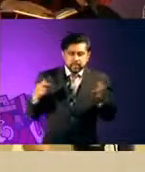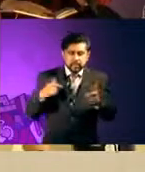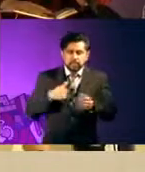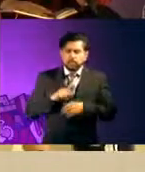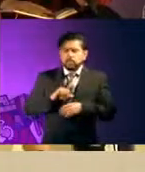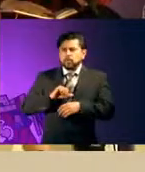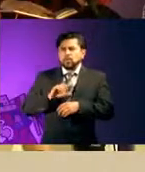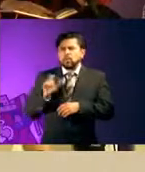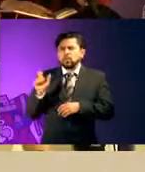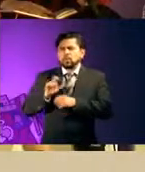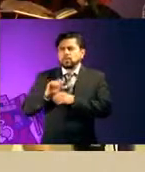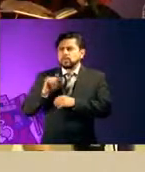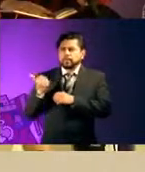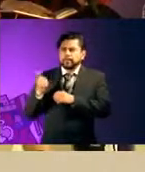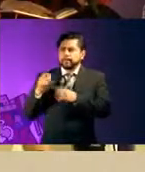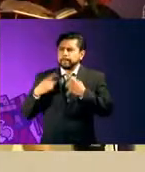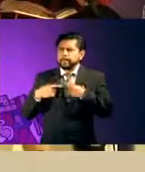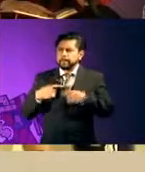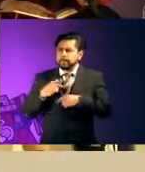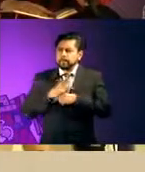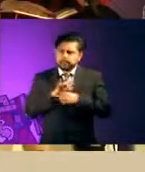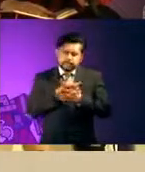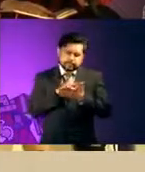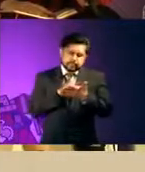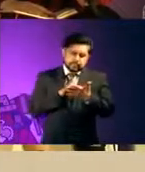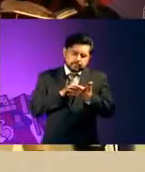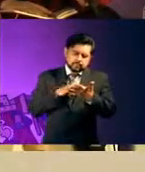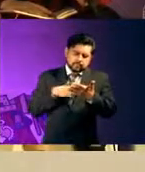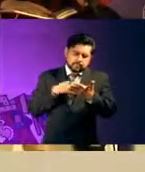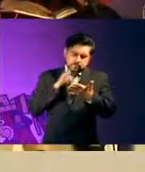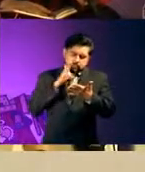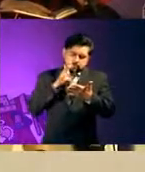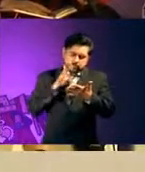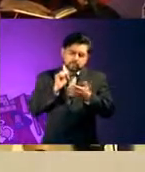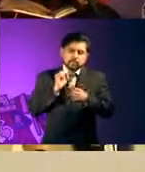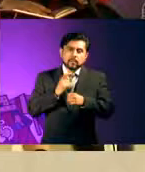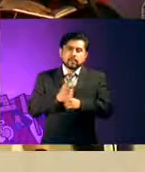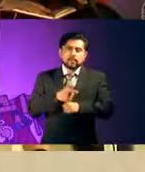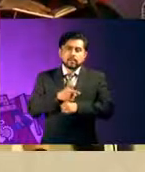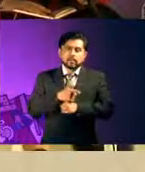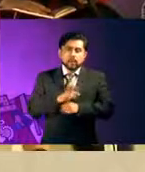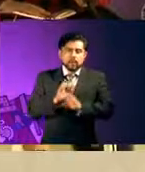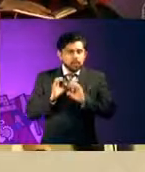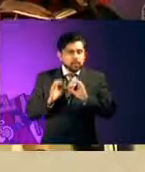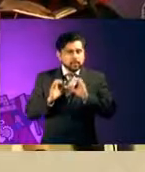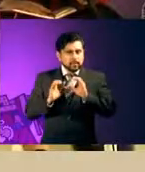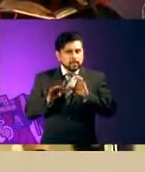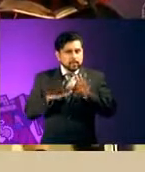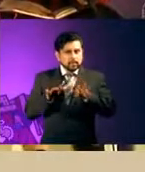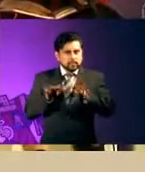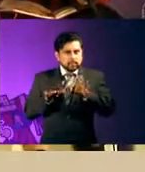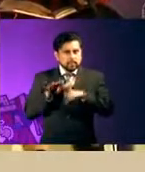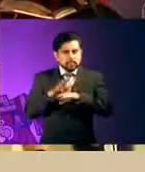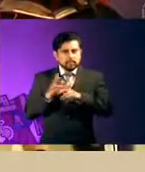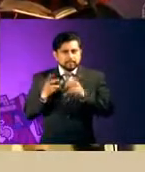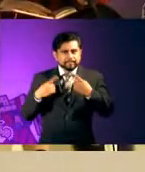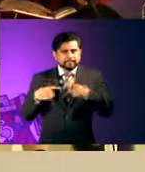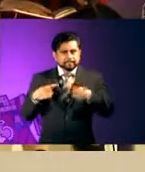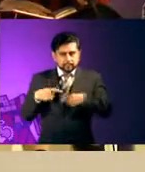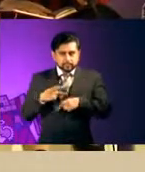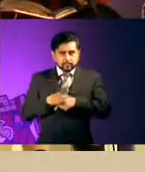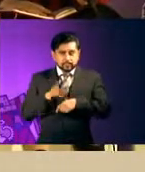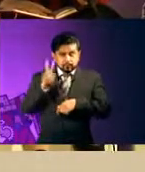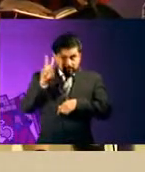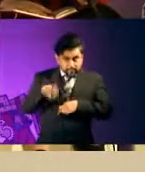cronistas y sabía cuándo habían ido y cuando no habían ido porque cuidado con los periodistas a veces no van más ahora que